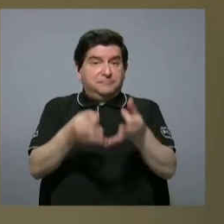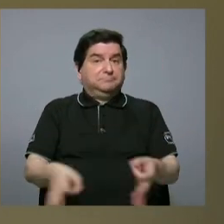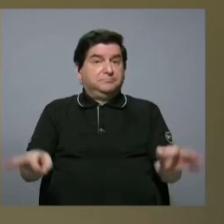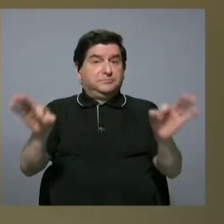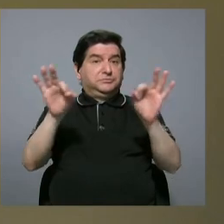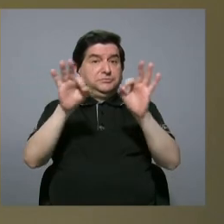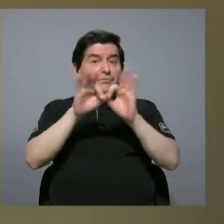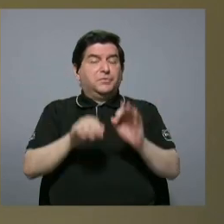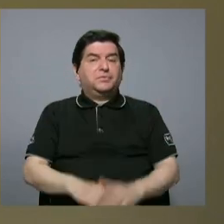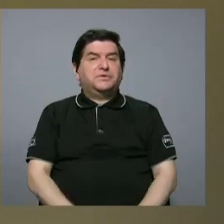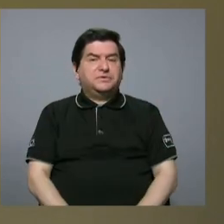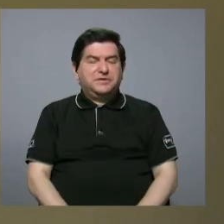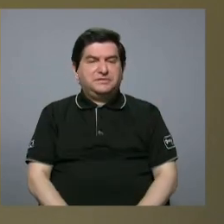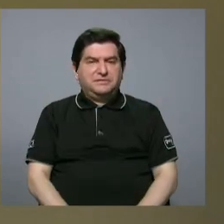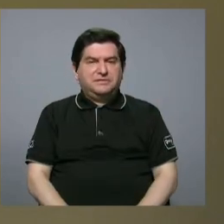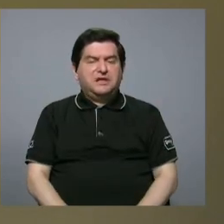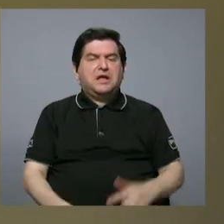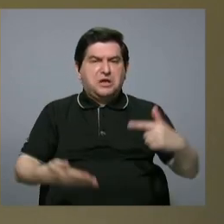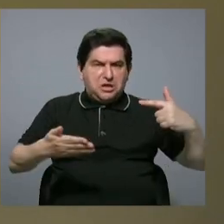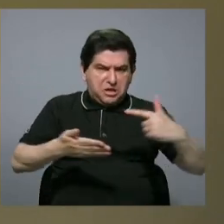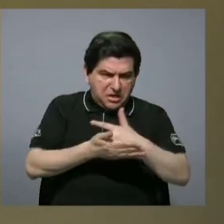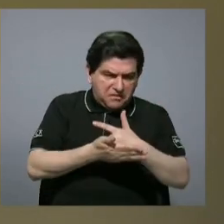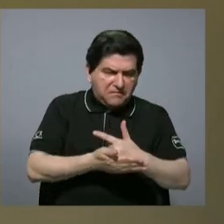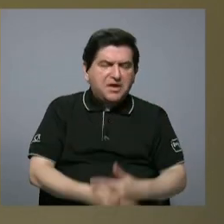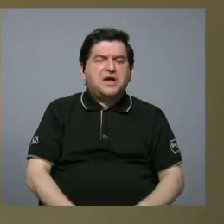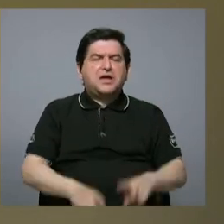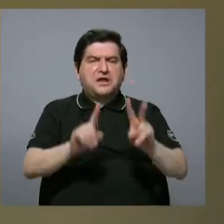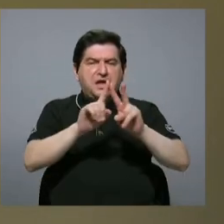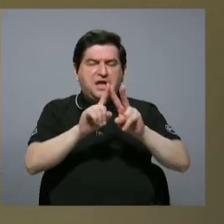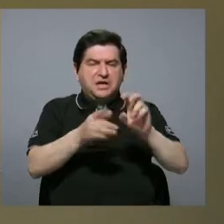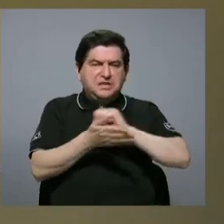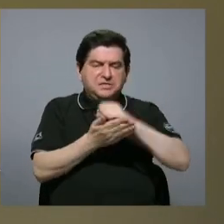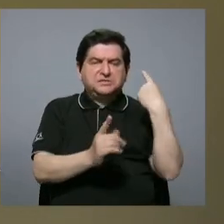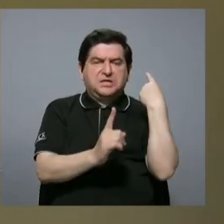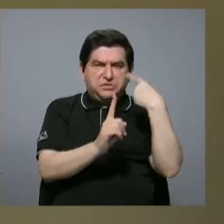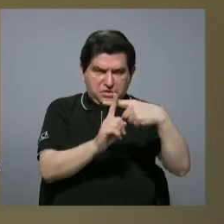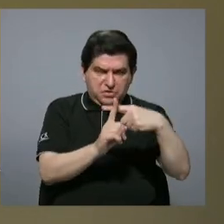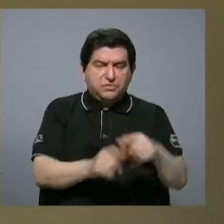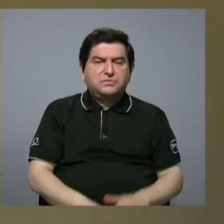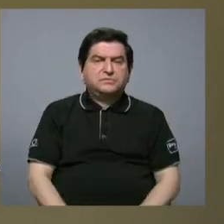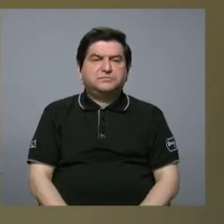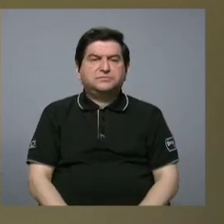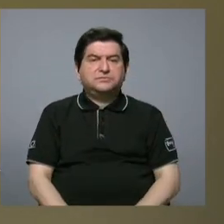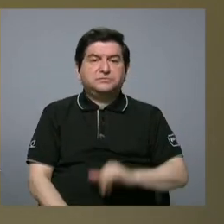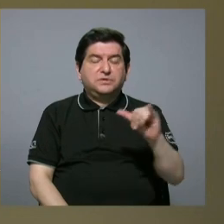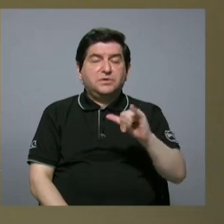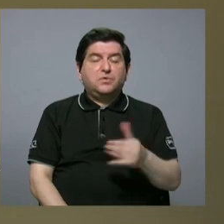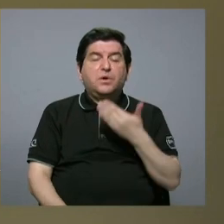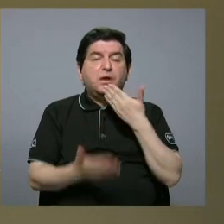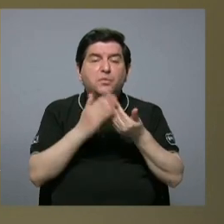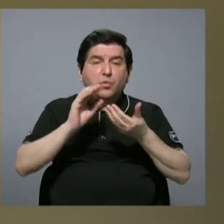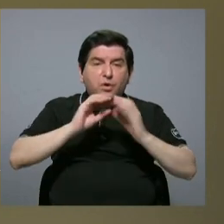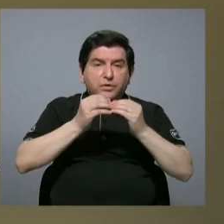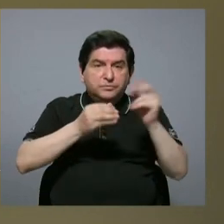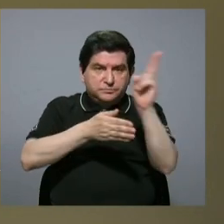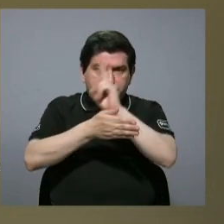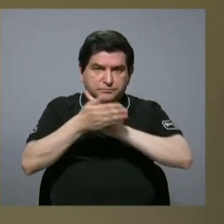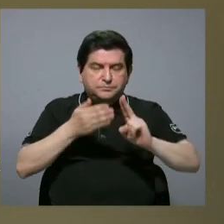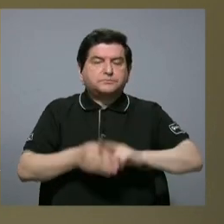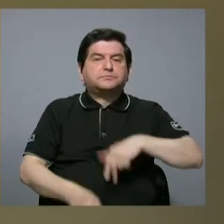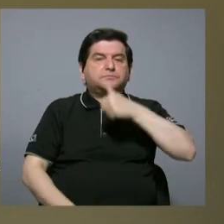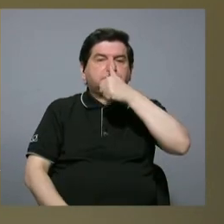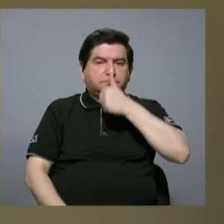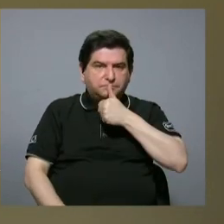significativas, tanto en Liberia como en Nicoya, en Santa Cruz, etcétera, como el buen número de universidades